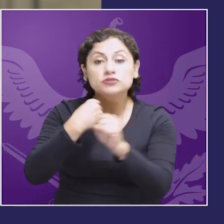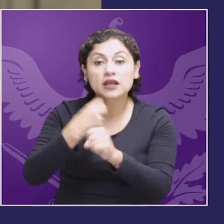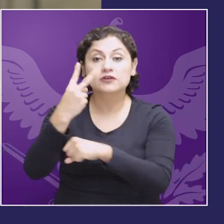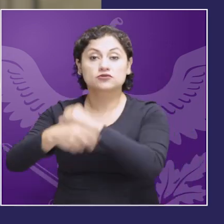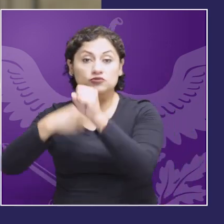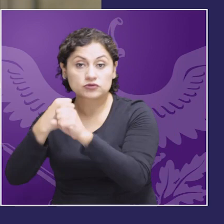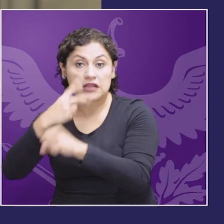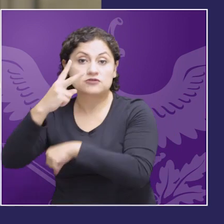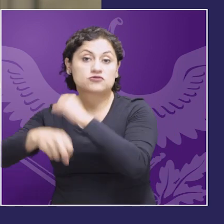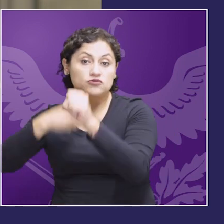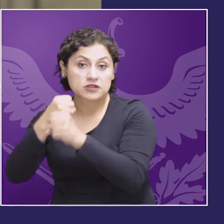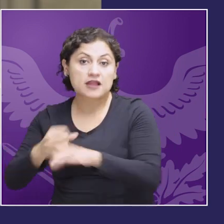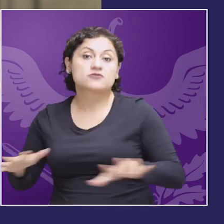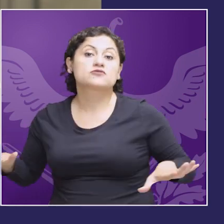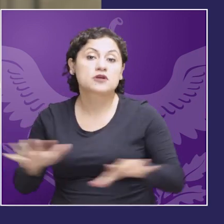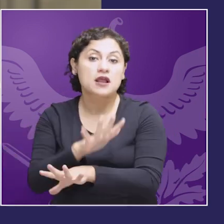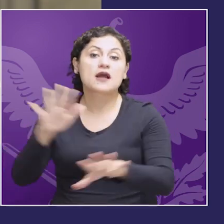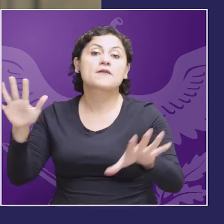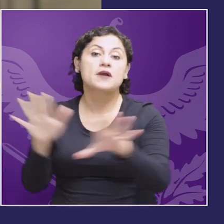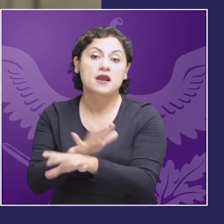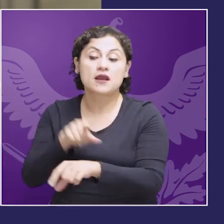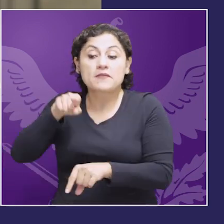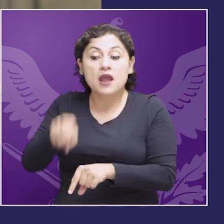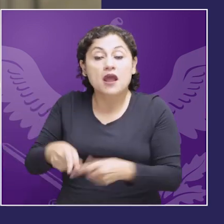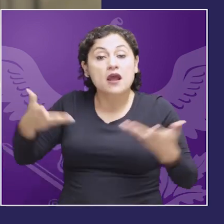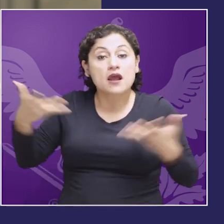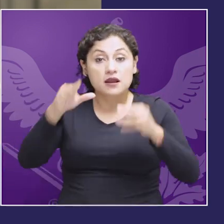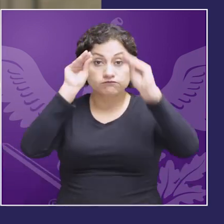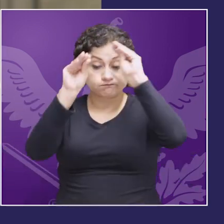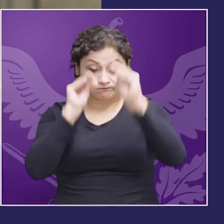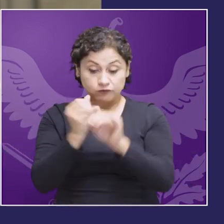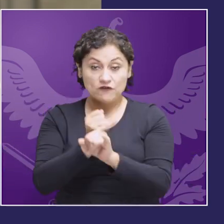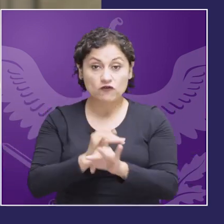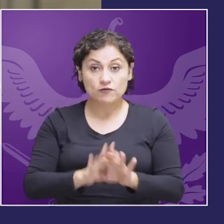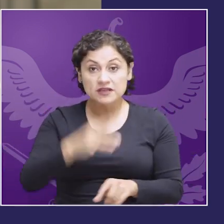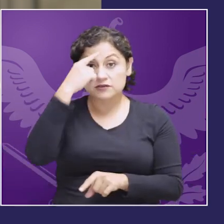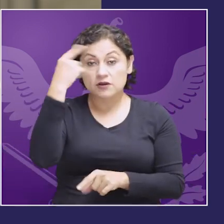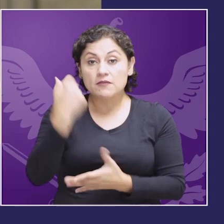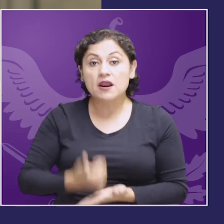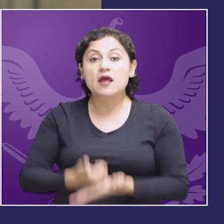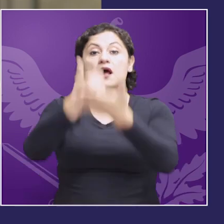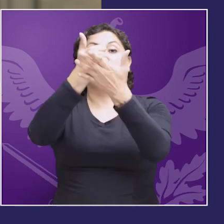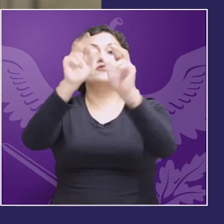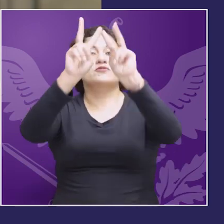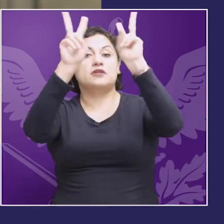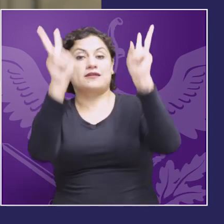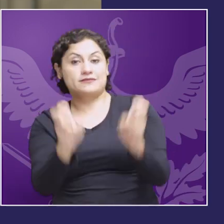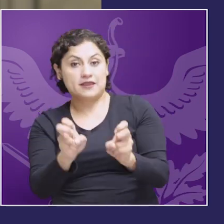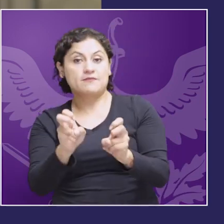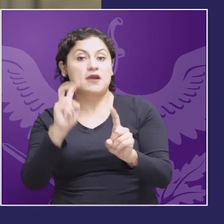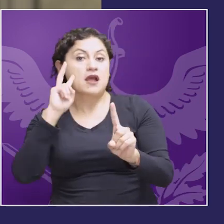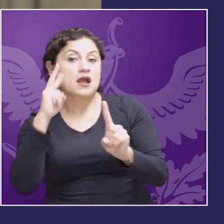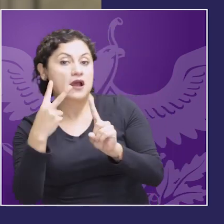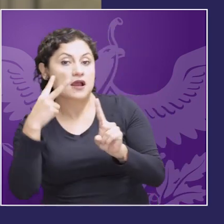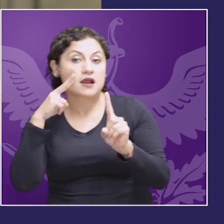en cada una de ellos se ha ido avanzando en generar instrumentos para básicamente transversalizar la perspectiva de género